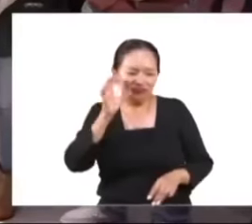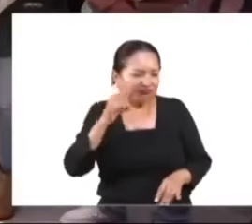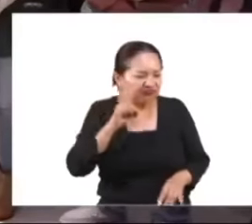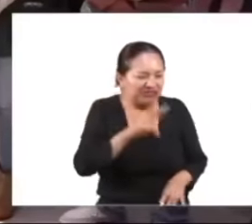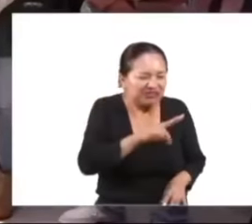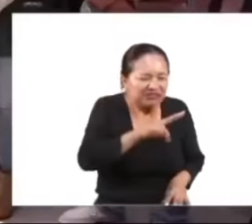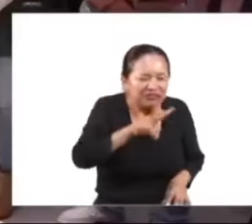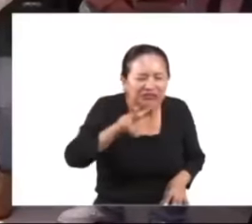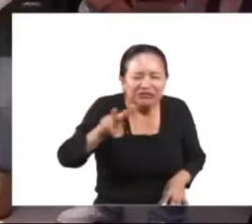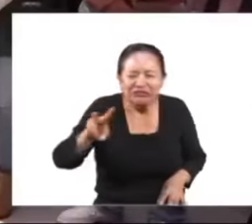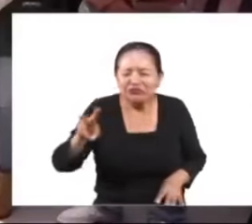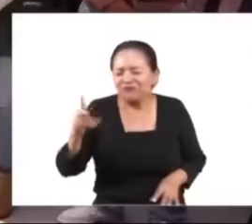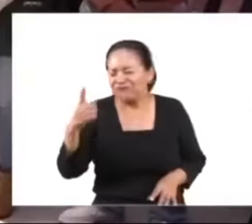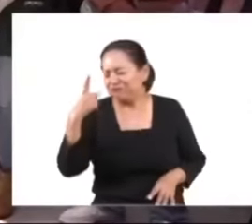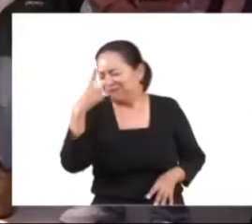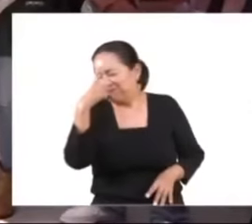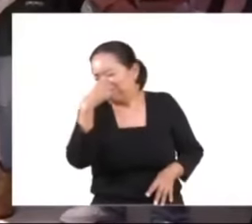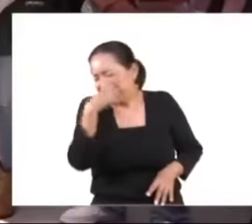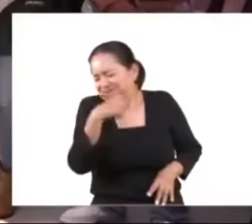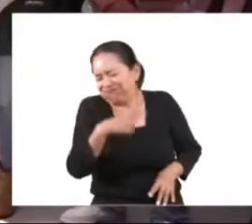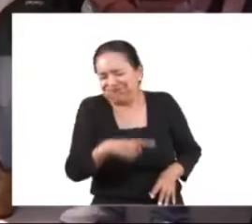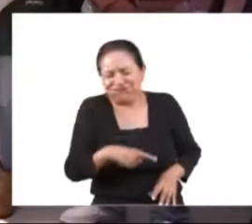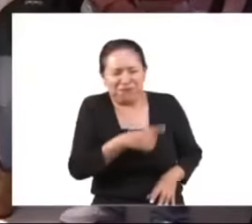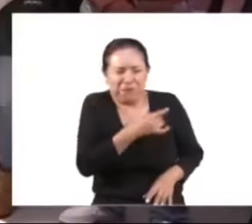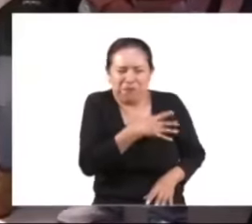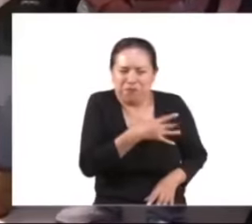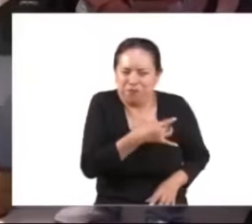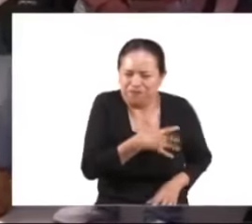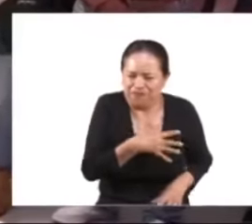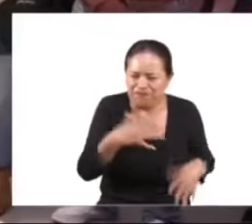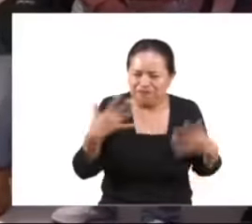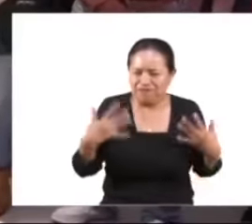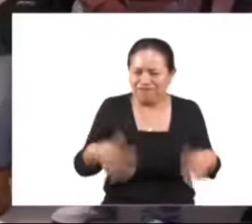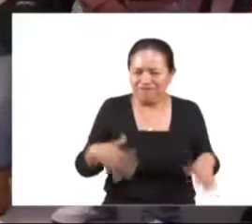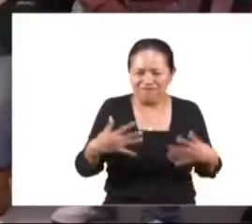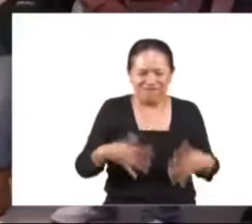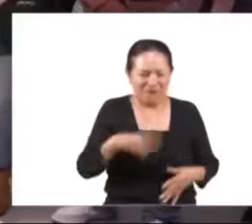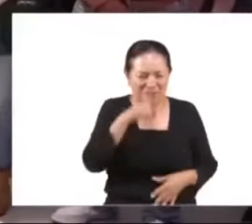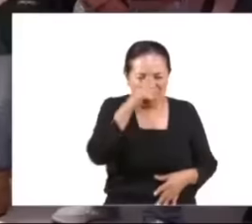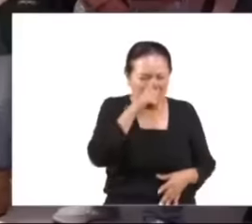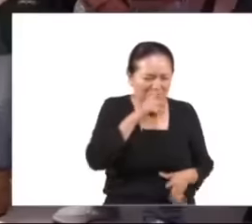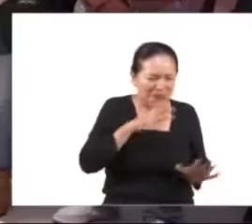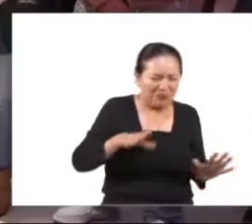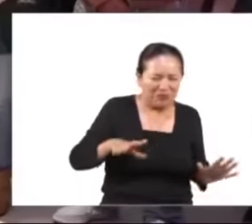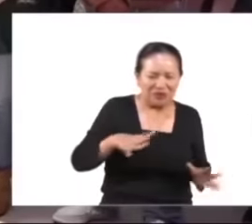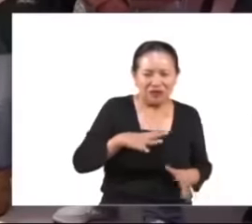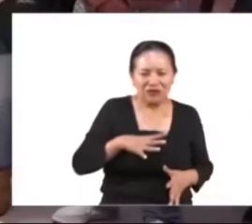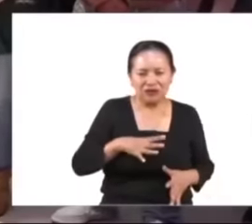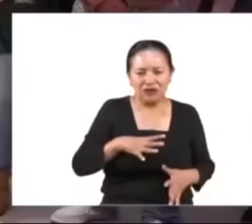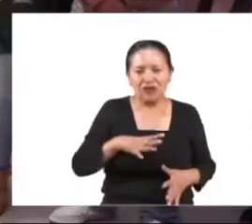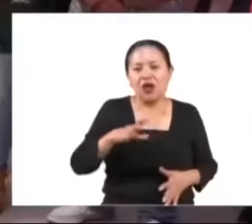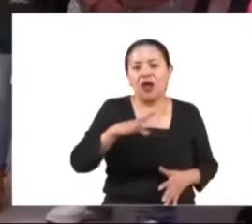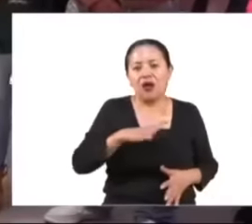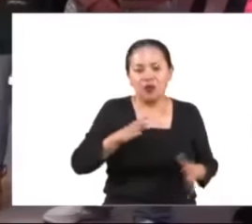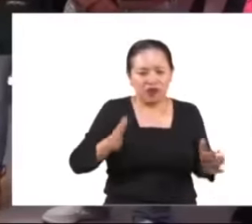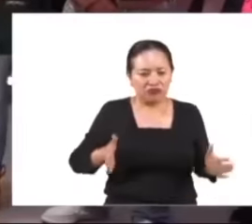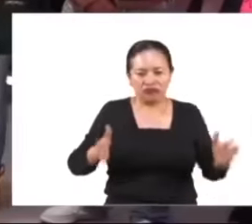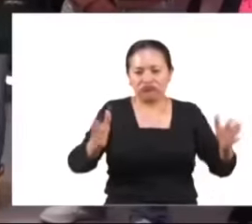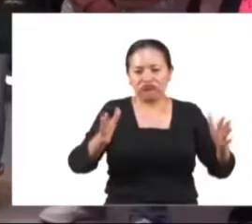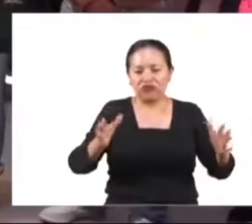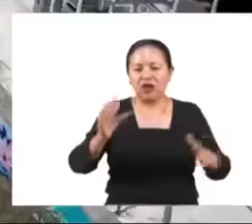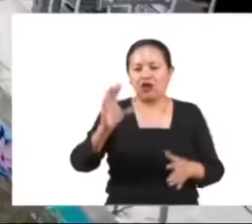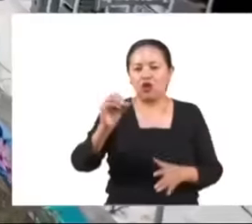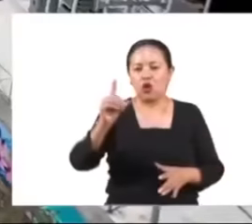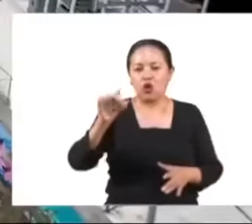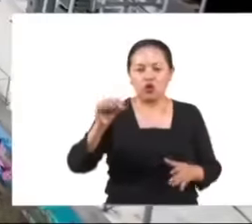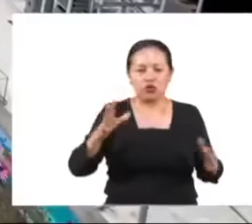inhóspito abandonado inseguro que además dividía acerca de 19 colonias que no podían comunicarse